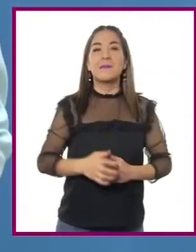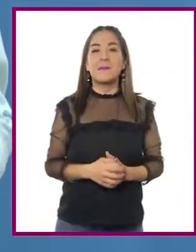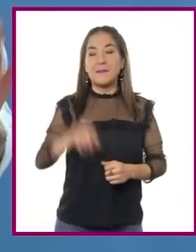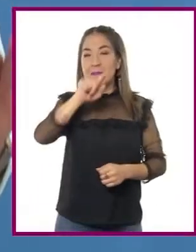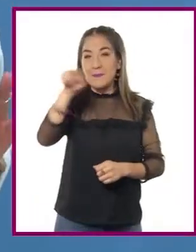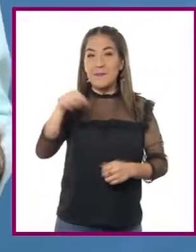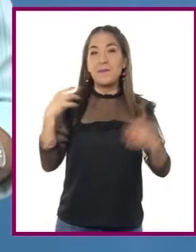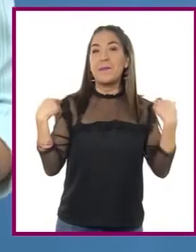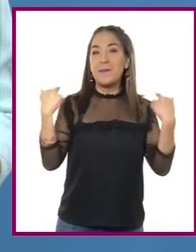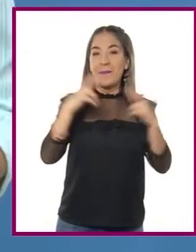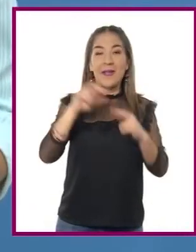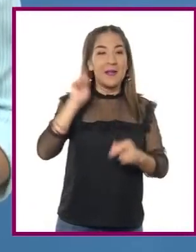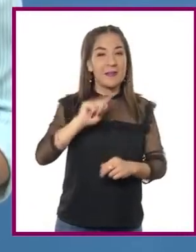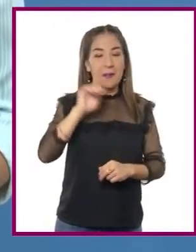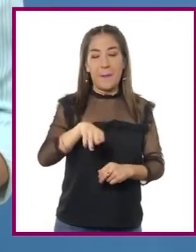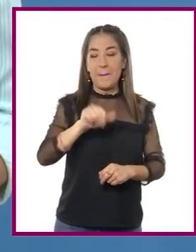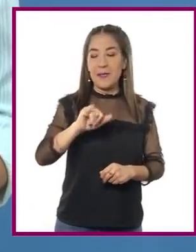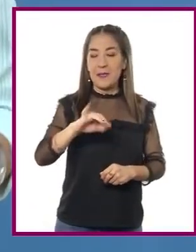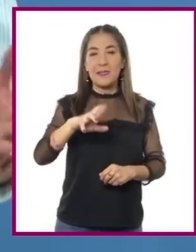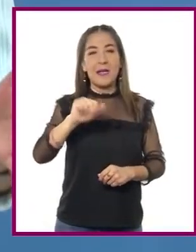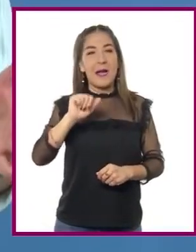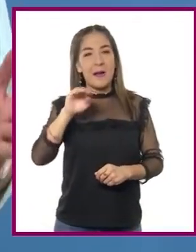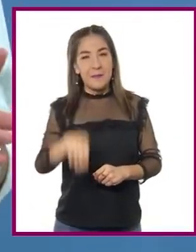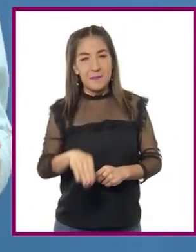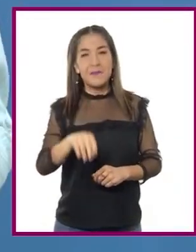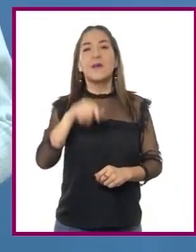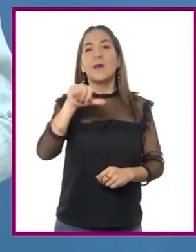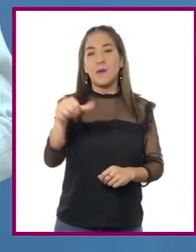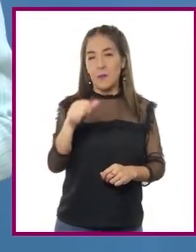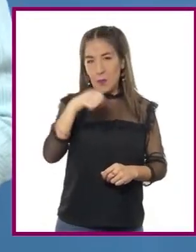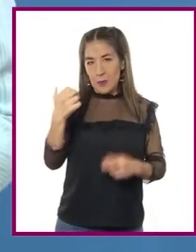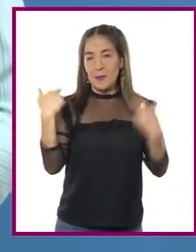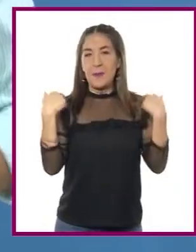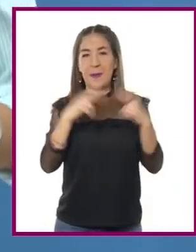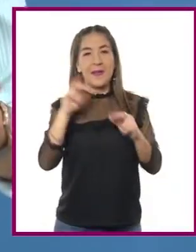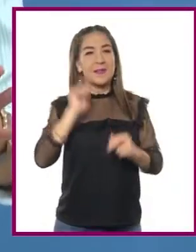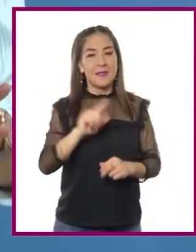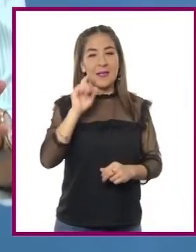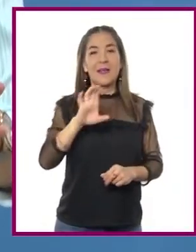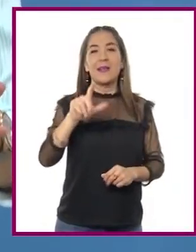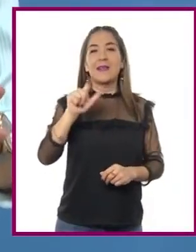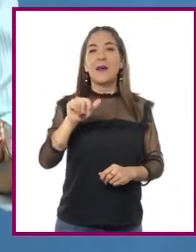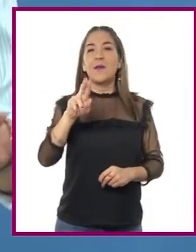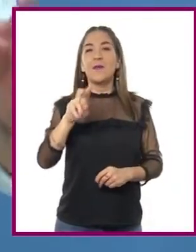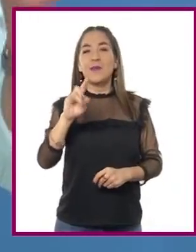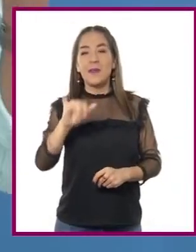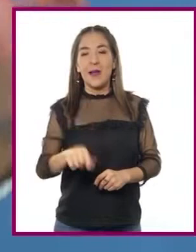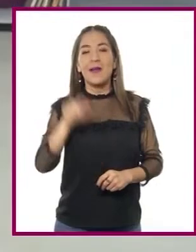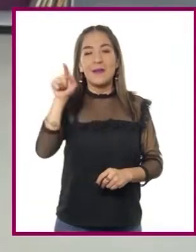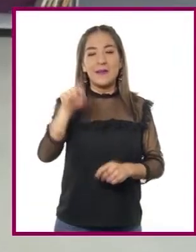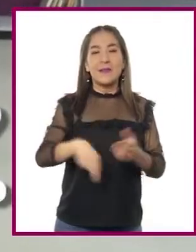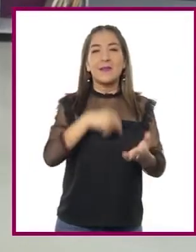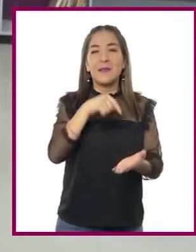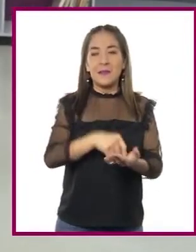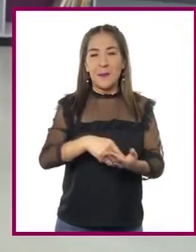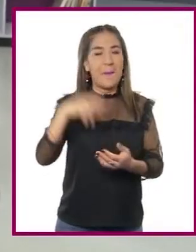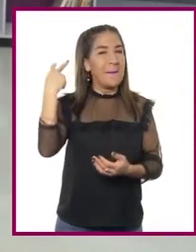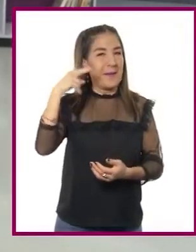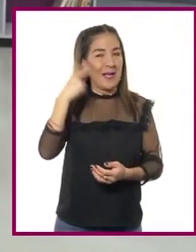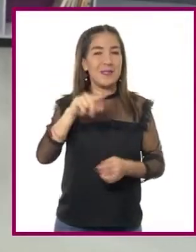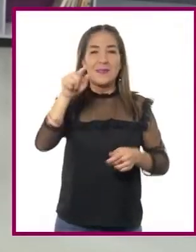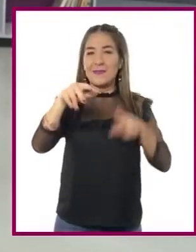las maestras Miriam Magali Calderón Vidal y Claudia Gómez Alegría, del maravilloso estado de